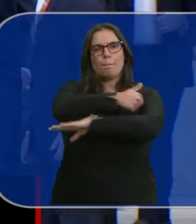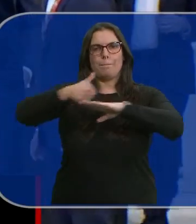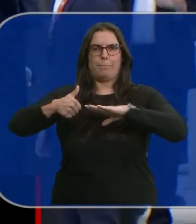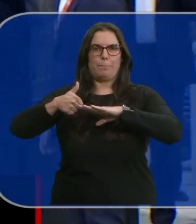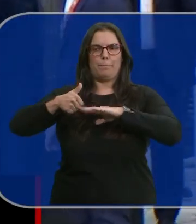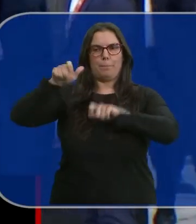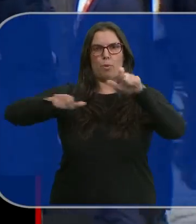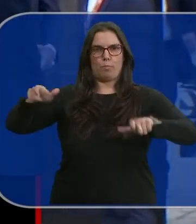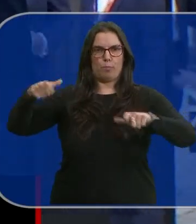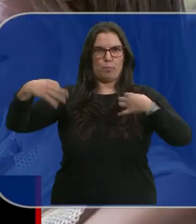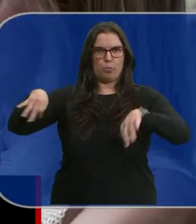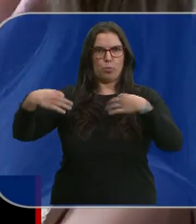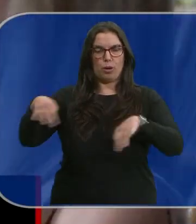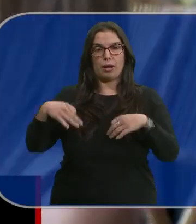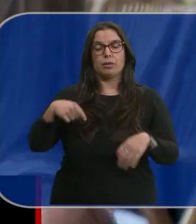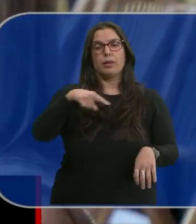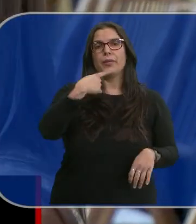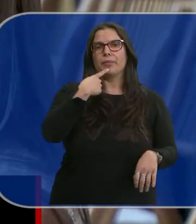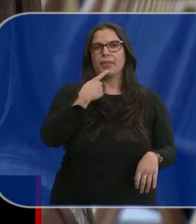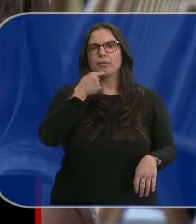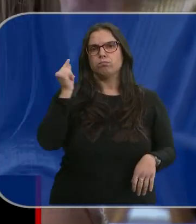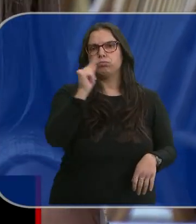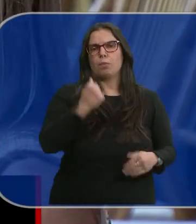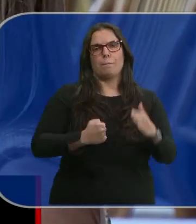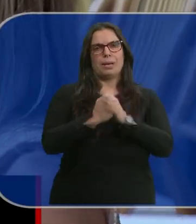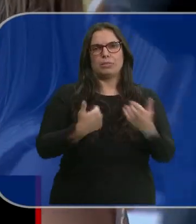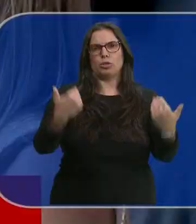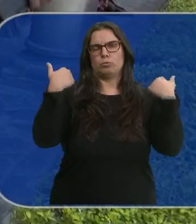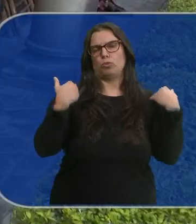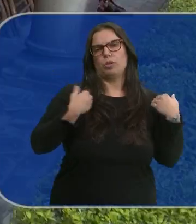ha cargado contra Pedro Sánchez, al que señala como máximo responsable.